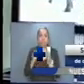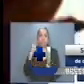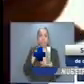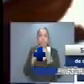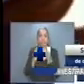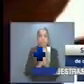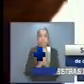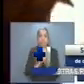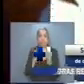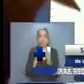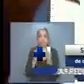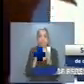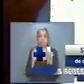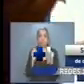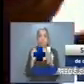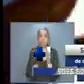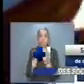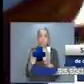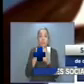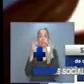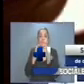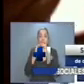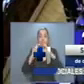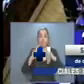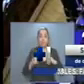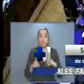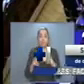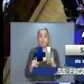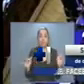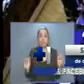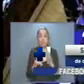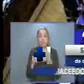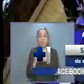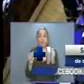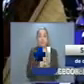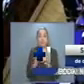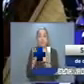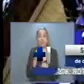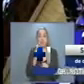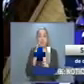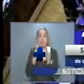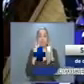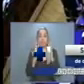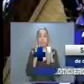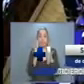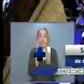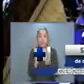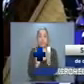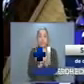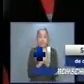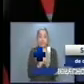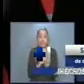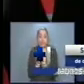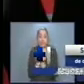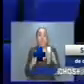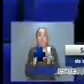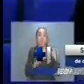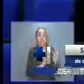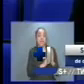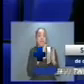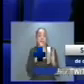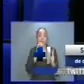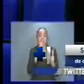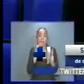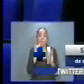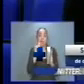Roy García y ellos. También recordemos que en el caso de Roy, la Fiscalía General de la República